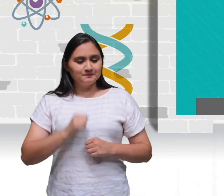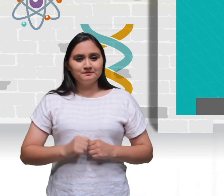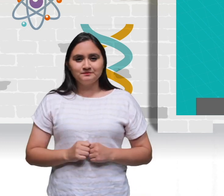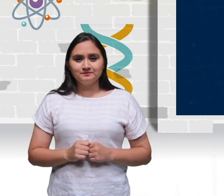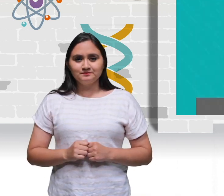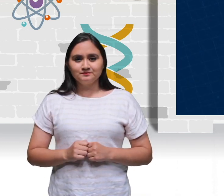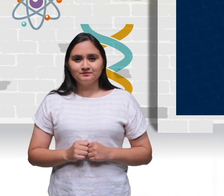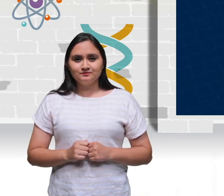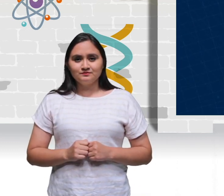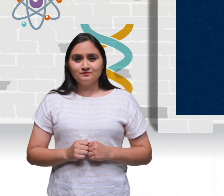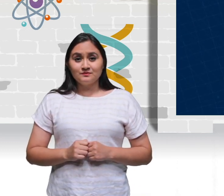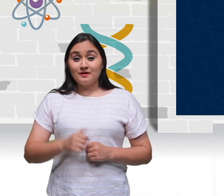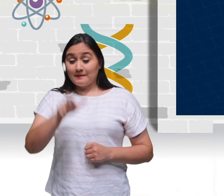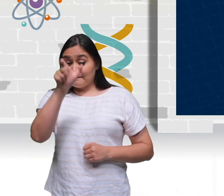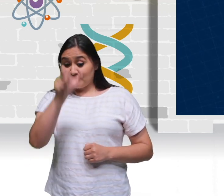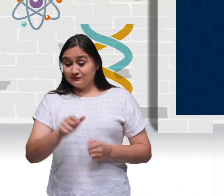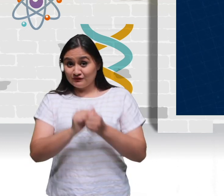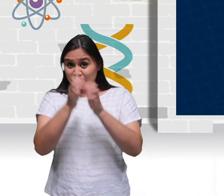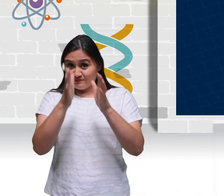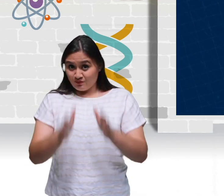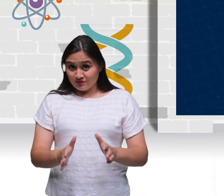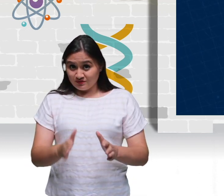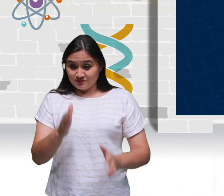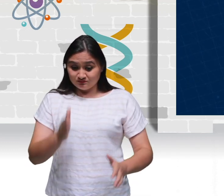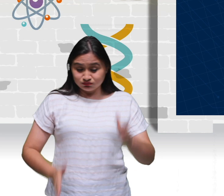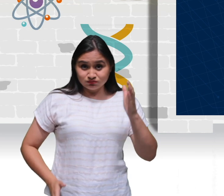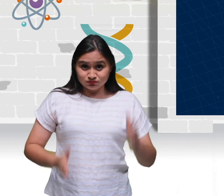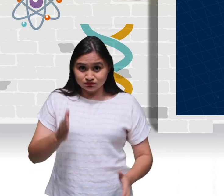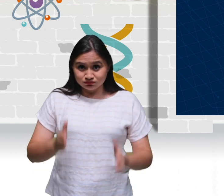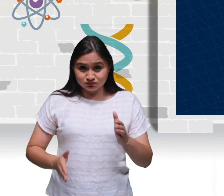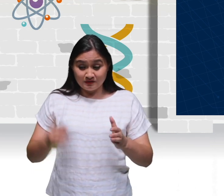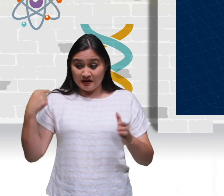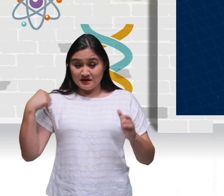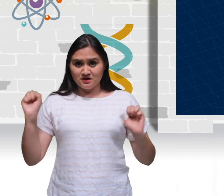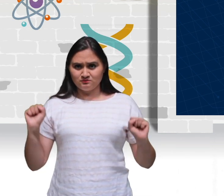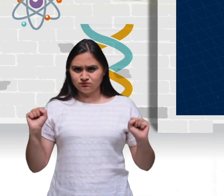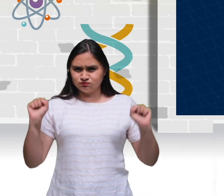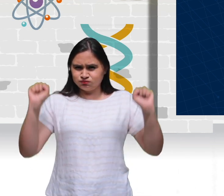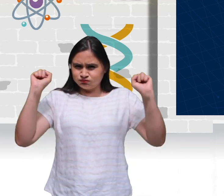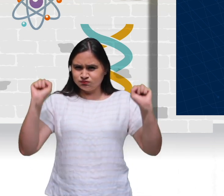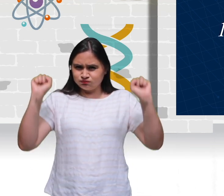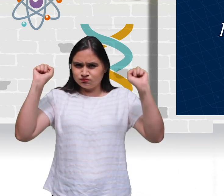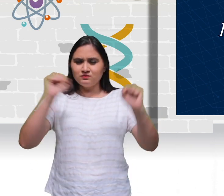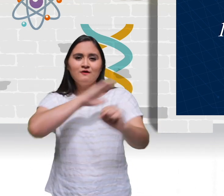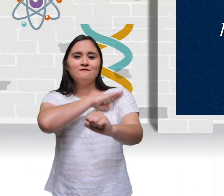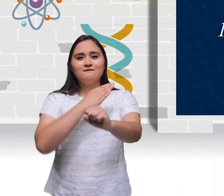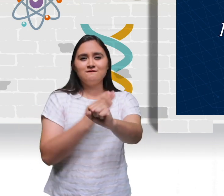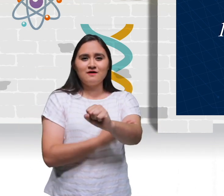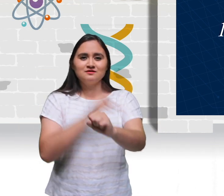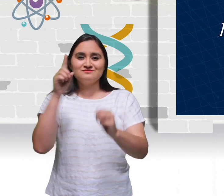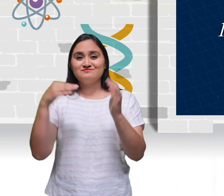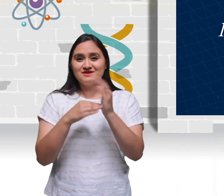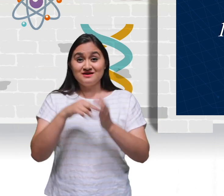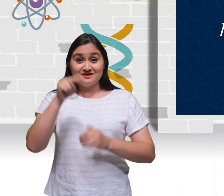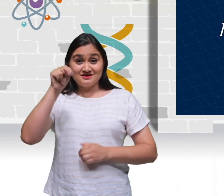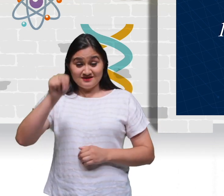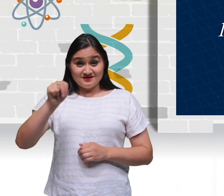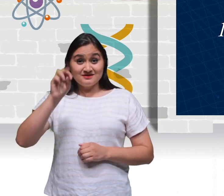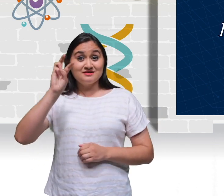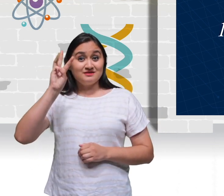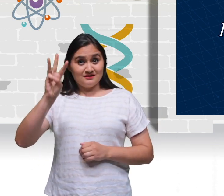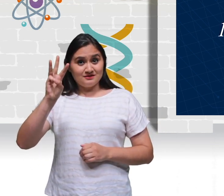lo siguiente. Un atleta que sujeta sobre su cabeza unas pesas, ejerciendo una fuerza de 1000